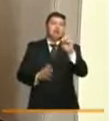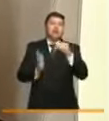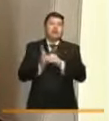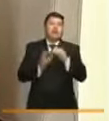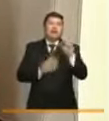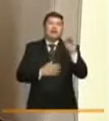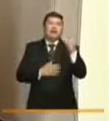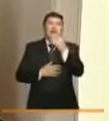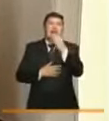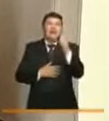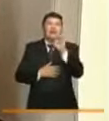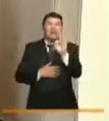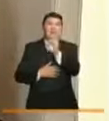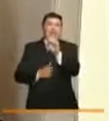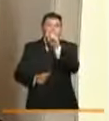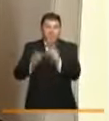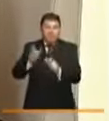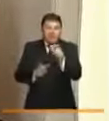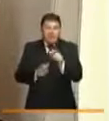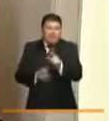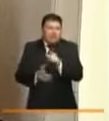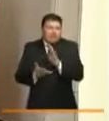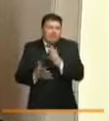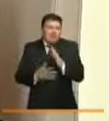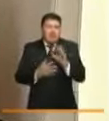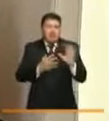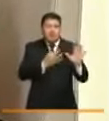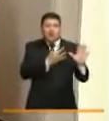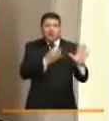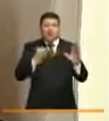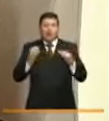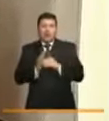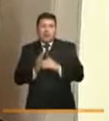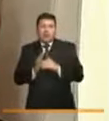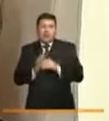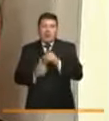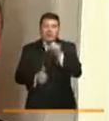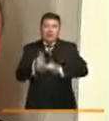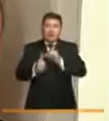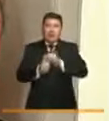158.333 hogares con un promedio de 800.000 pesos a cada hogar.